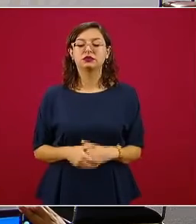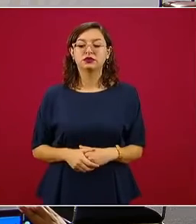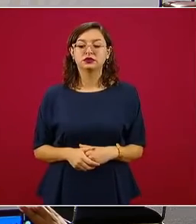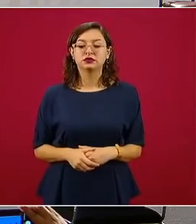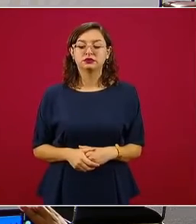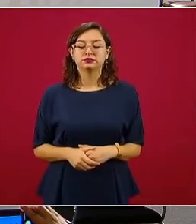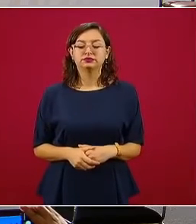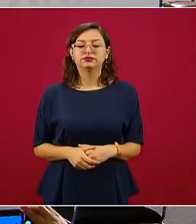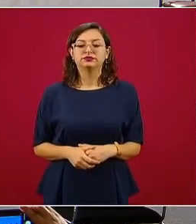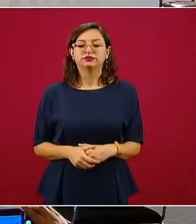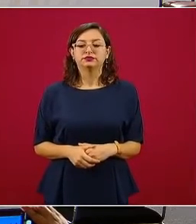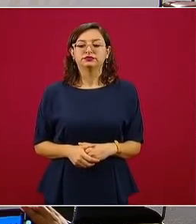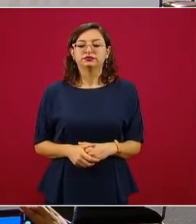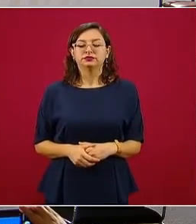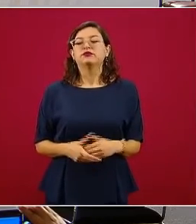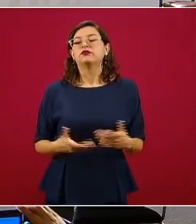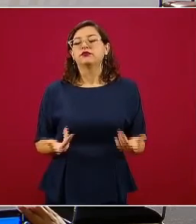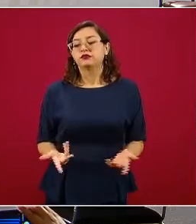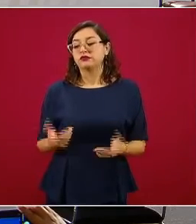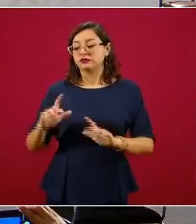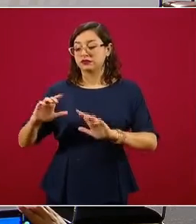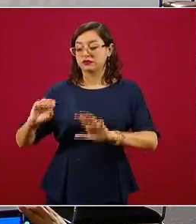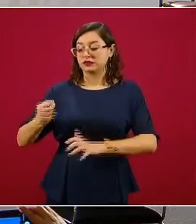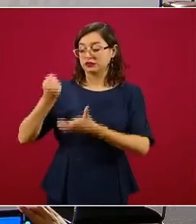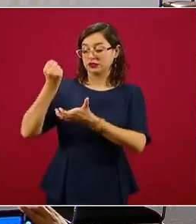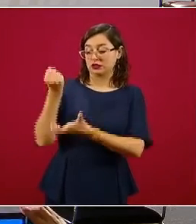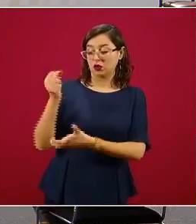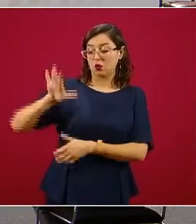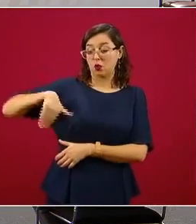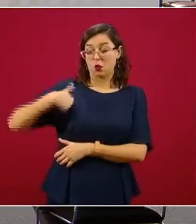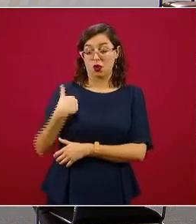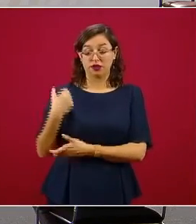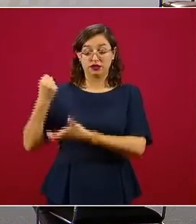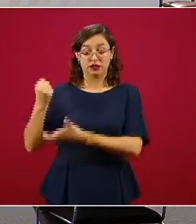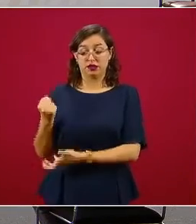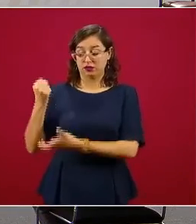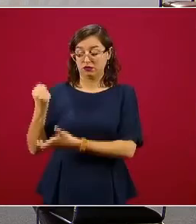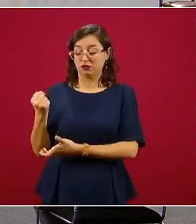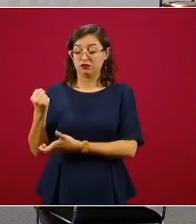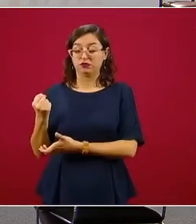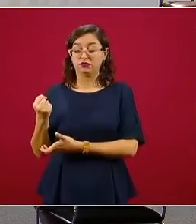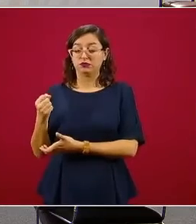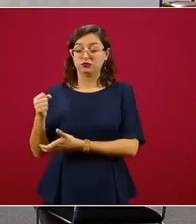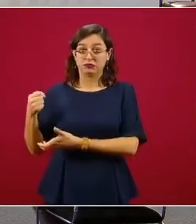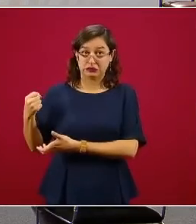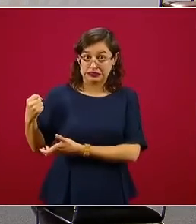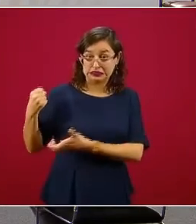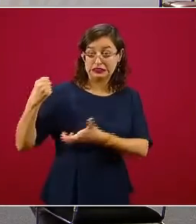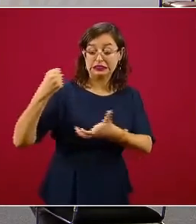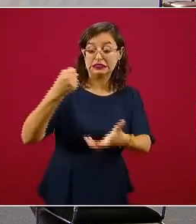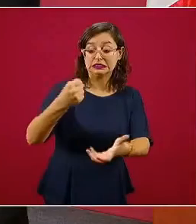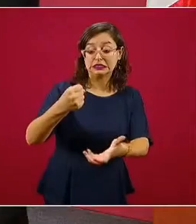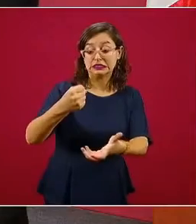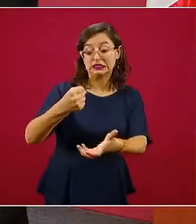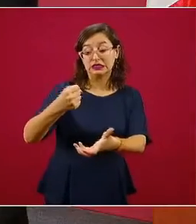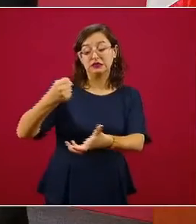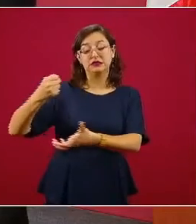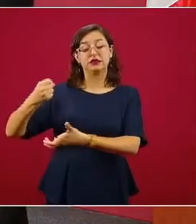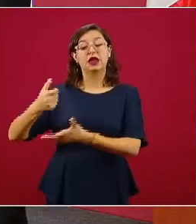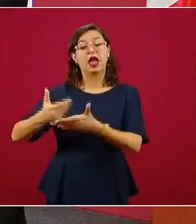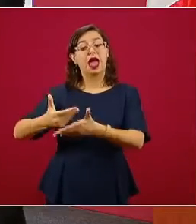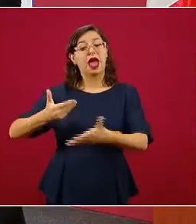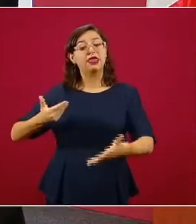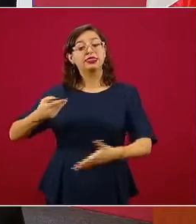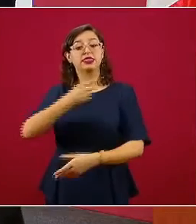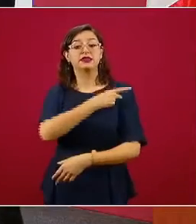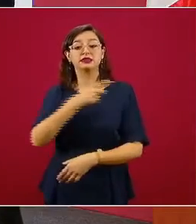desastre. Las reglas que tiene este instrumento es que para poder utilizar el recurso tiene que haber una declaratoria de emergencia o de